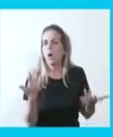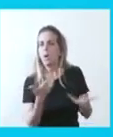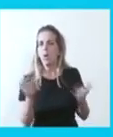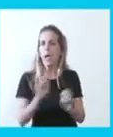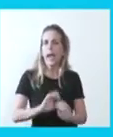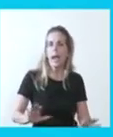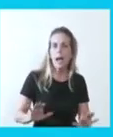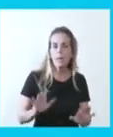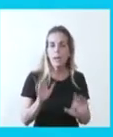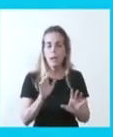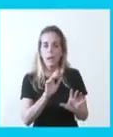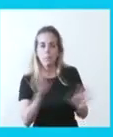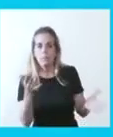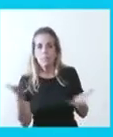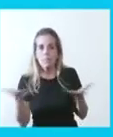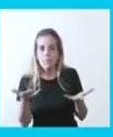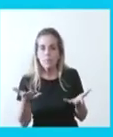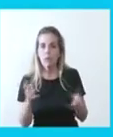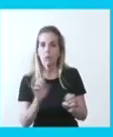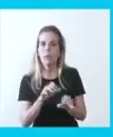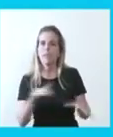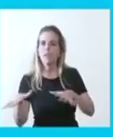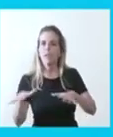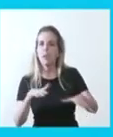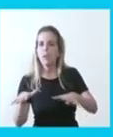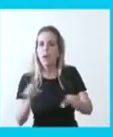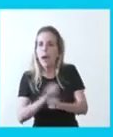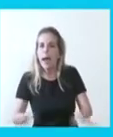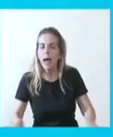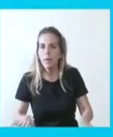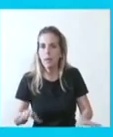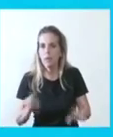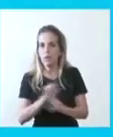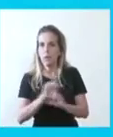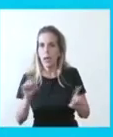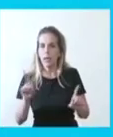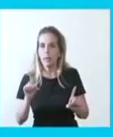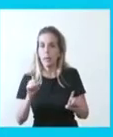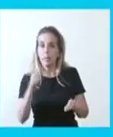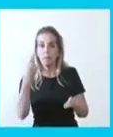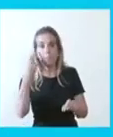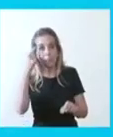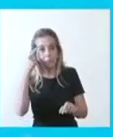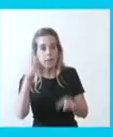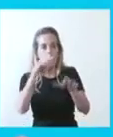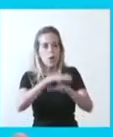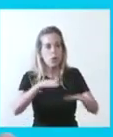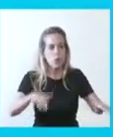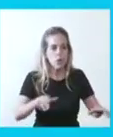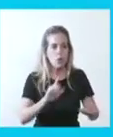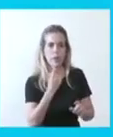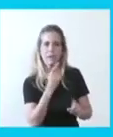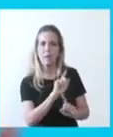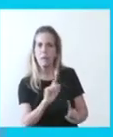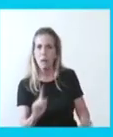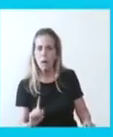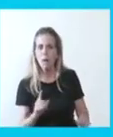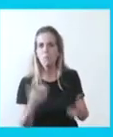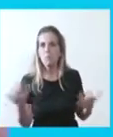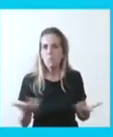aquí como un factor de riesgo para menores, que no ha causado